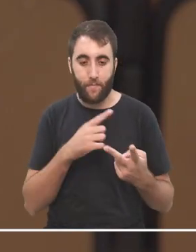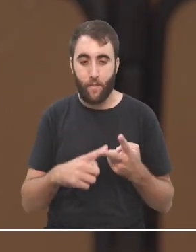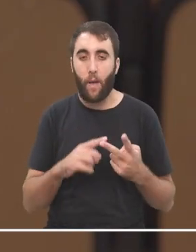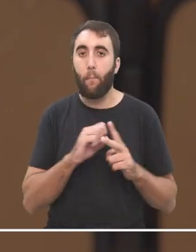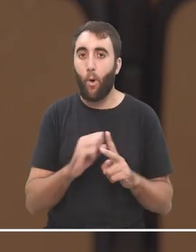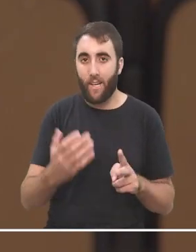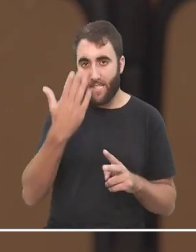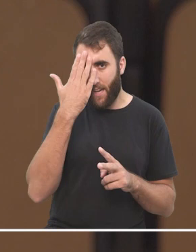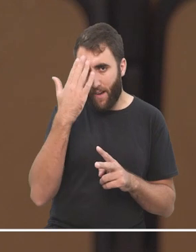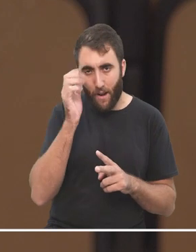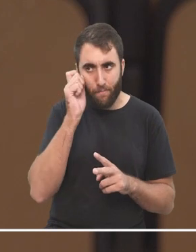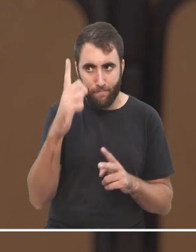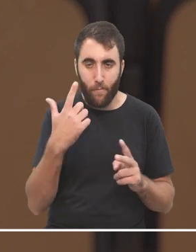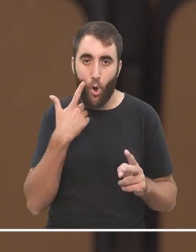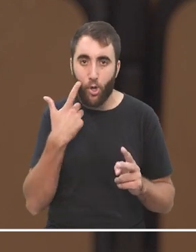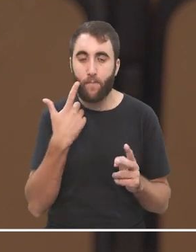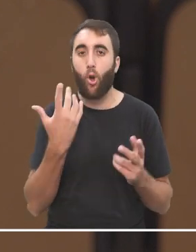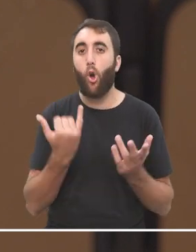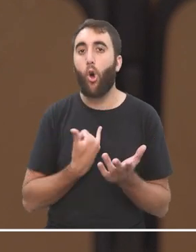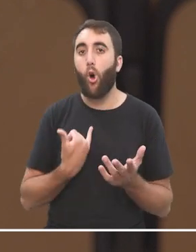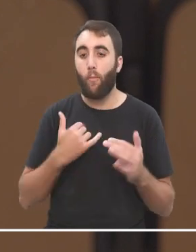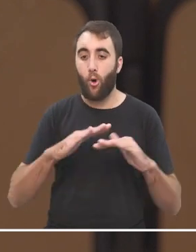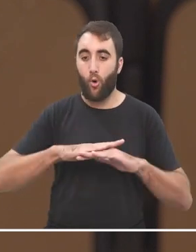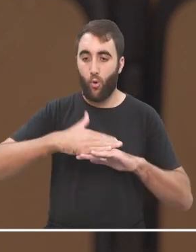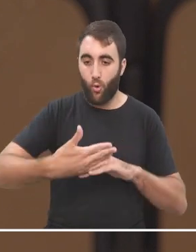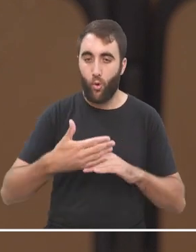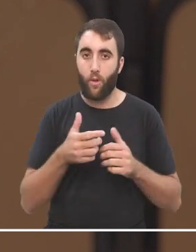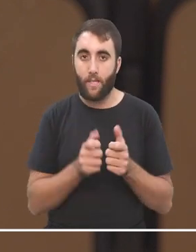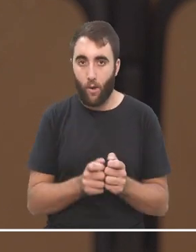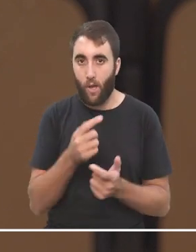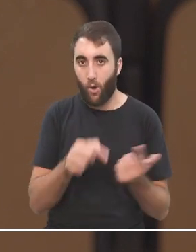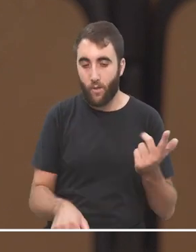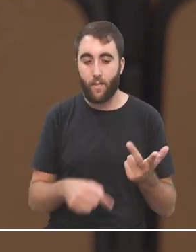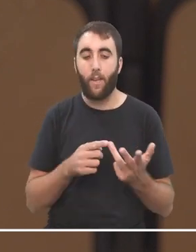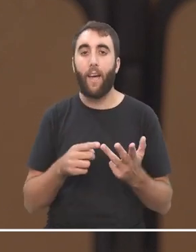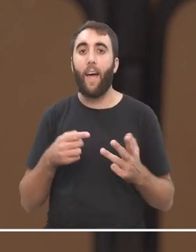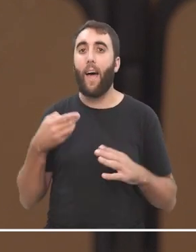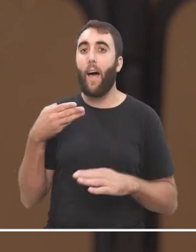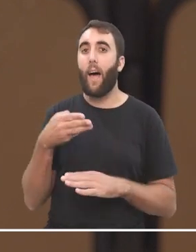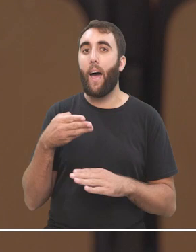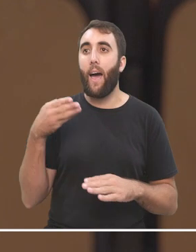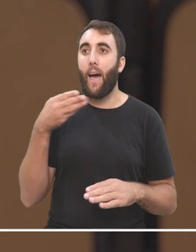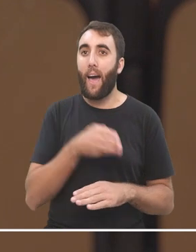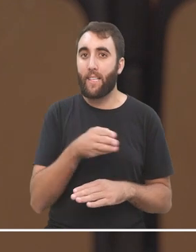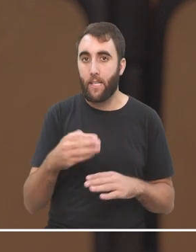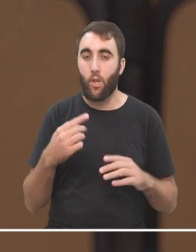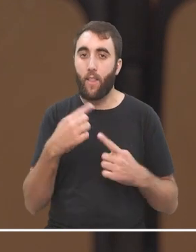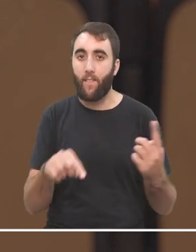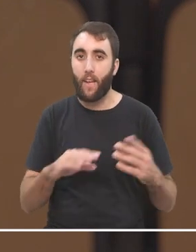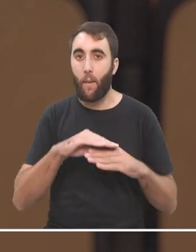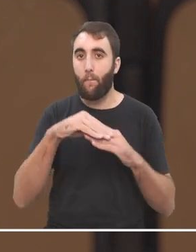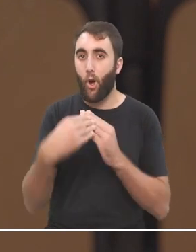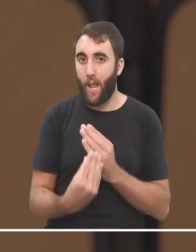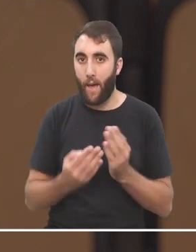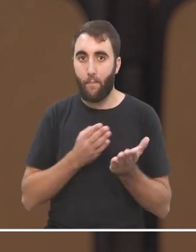la habilidad de manejar las herramientas que te conectan a la red, tener acceso a los distintos programas que te